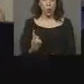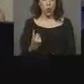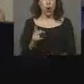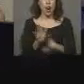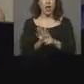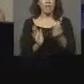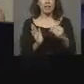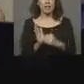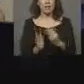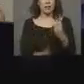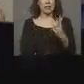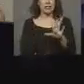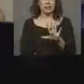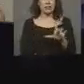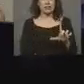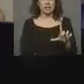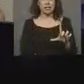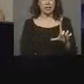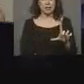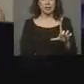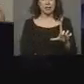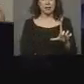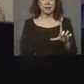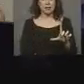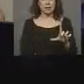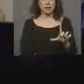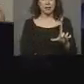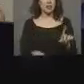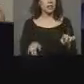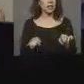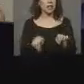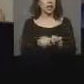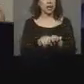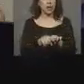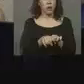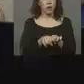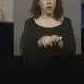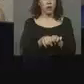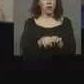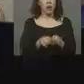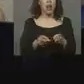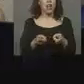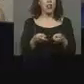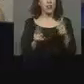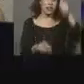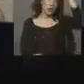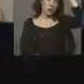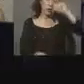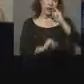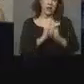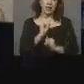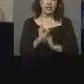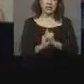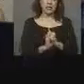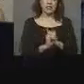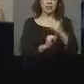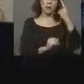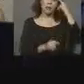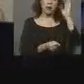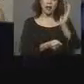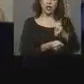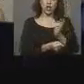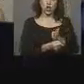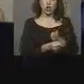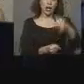Ley 20.357, en términos equivalentes a los del derecho penal internacional para la